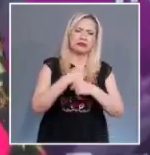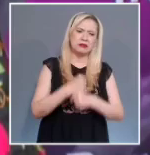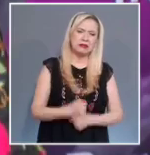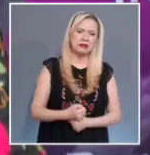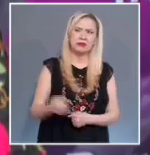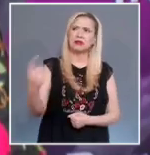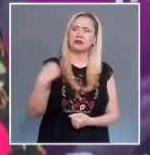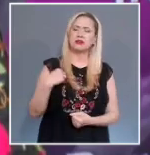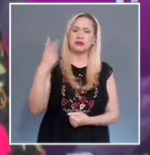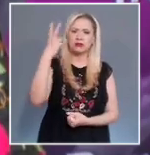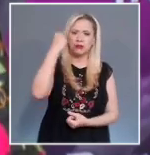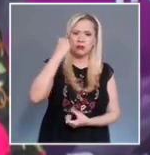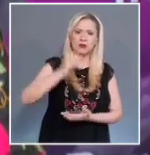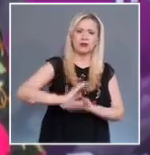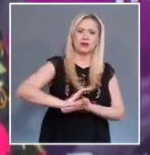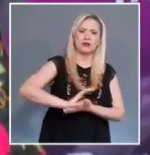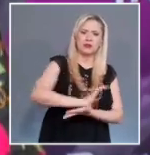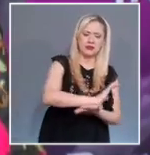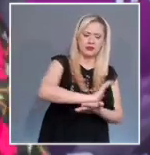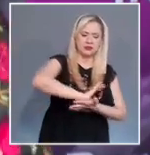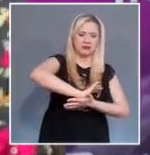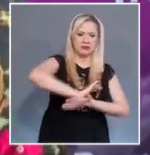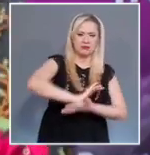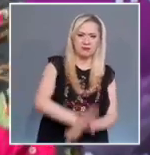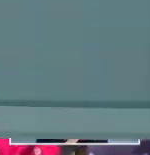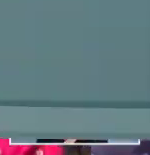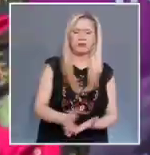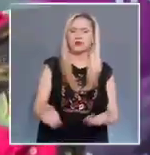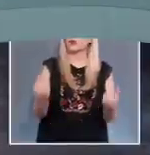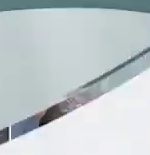una discriminación muy, muy fuerte.